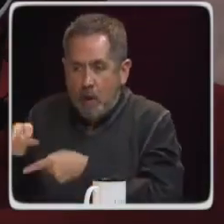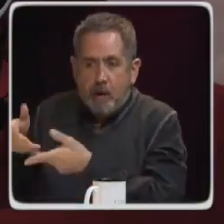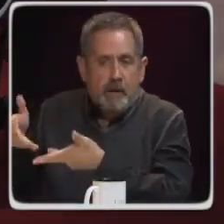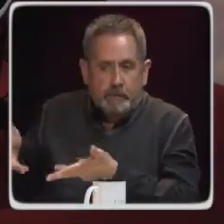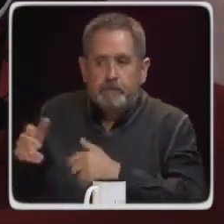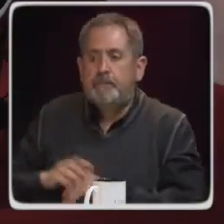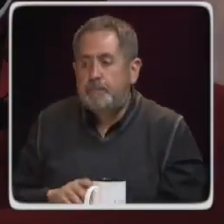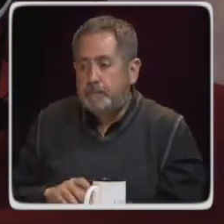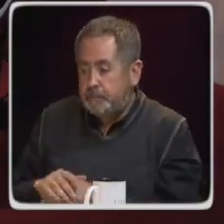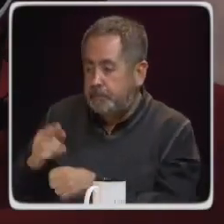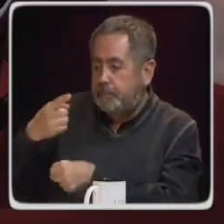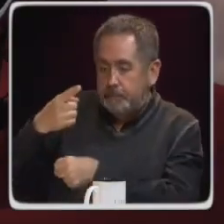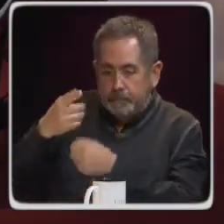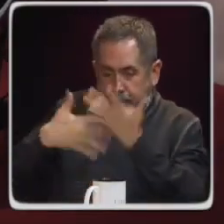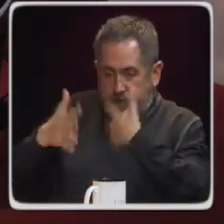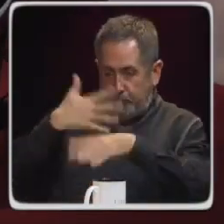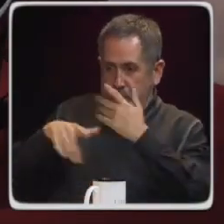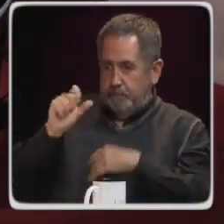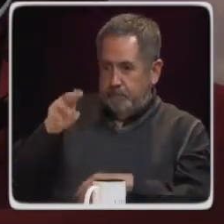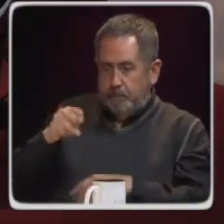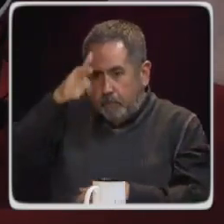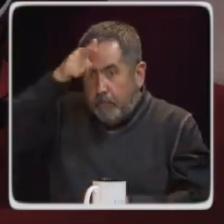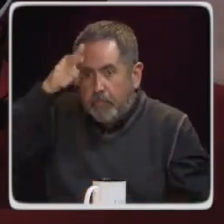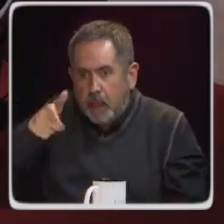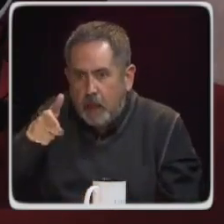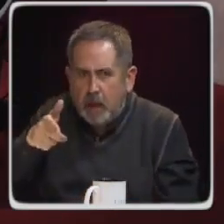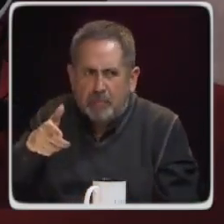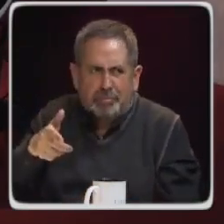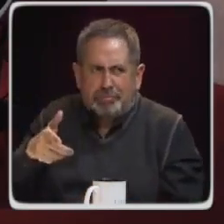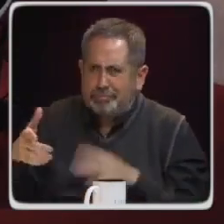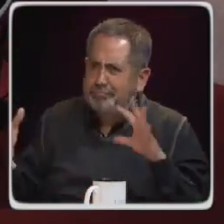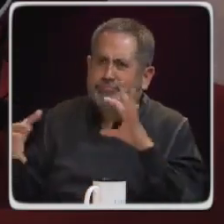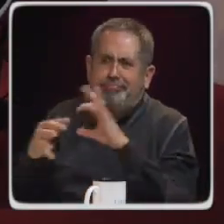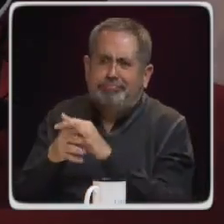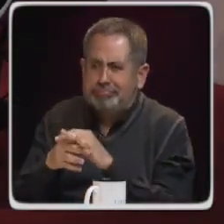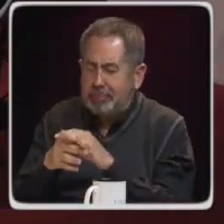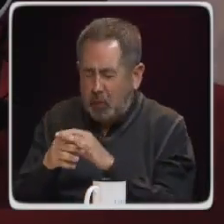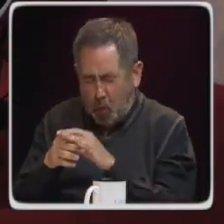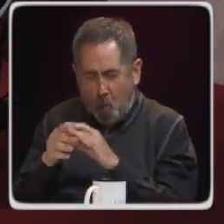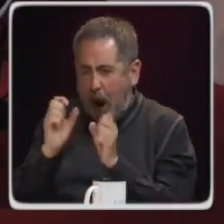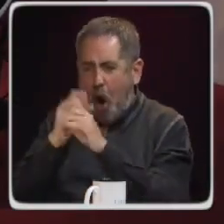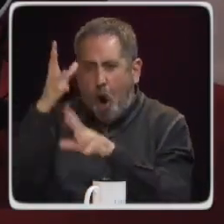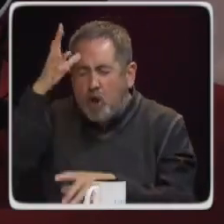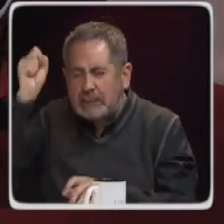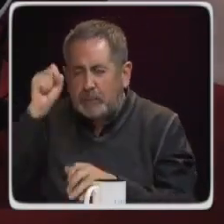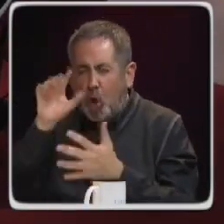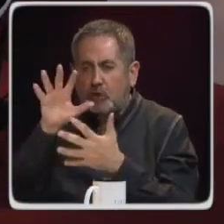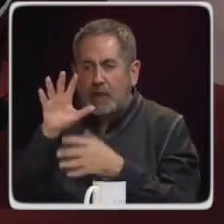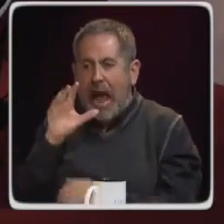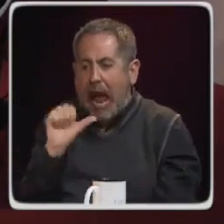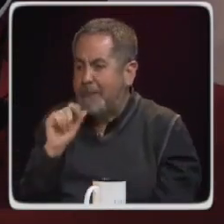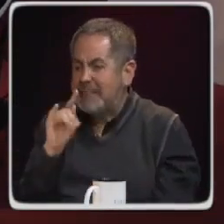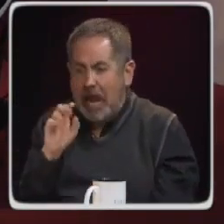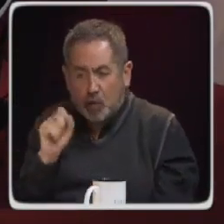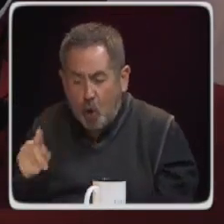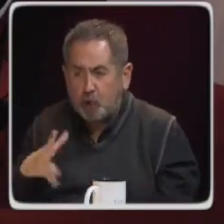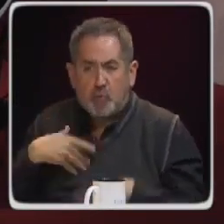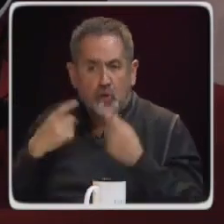Porque primero necesitamos los espacios, que como los que decía ahora Alejandra, las escuelas o los centros de atención, pero decía ella algo